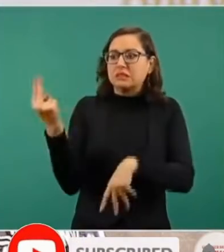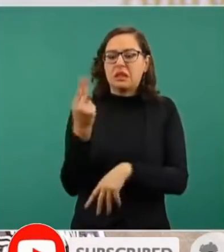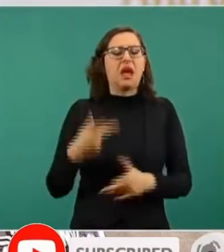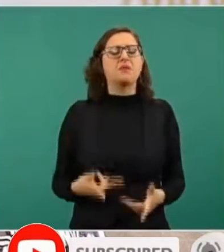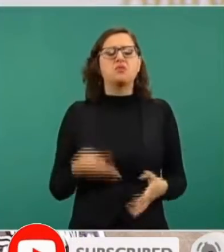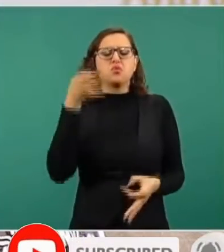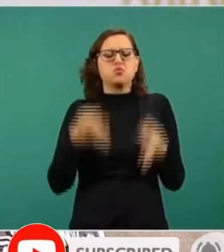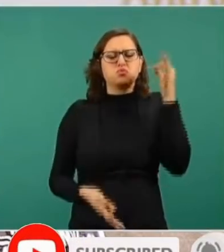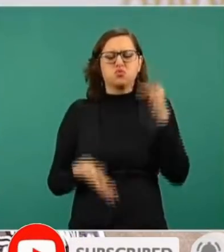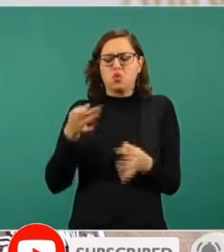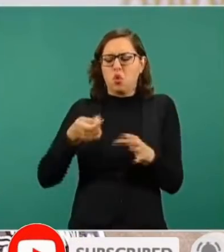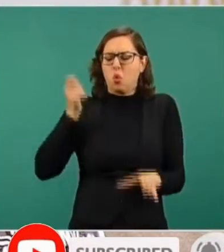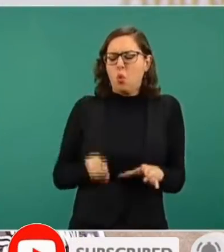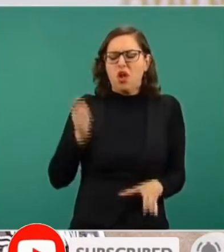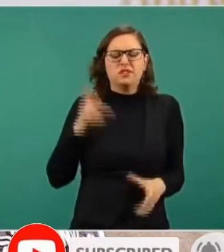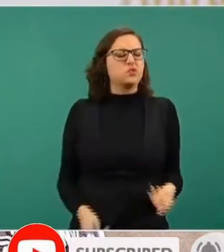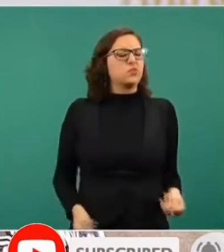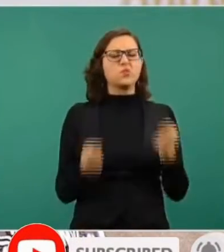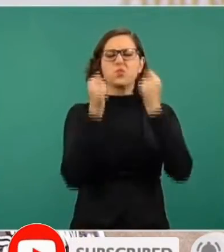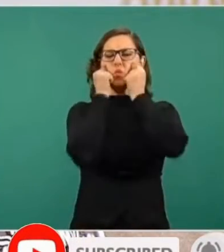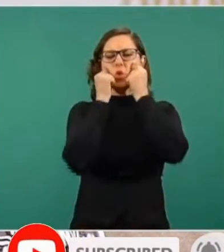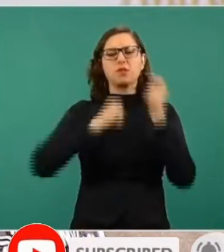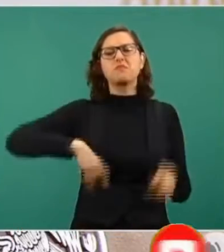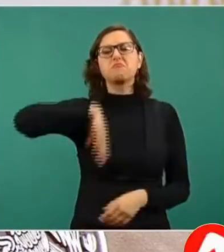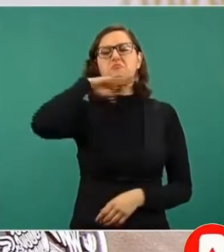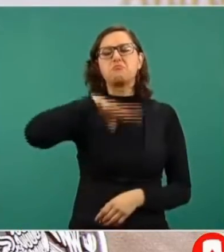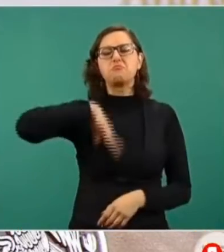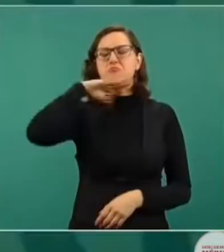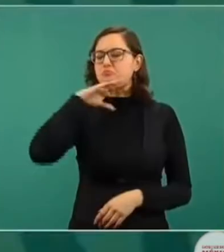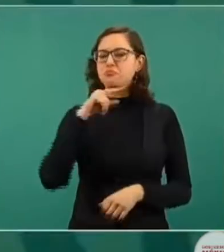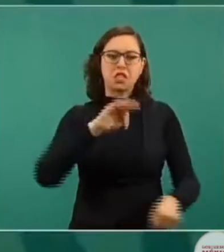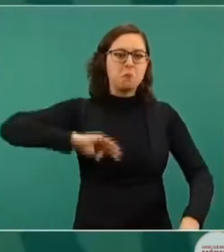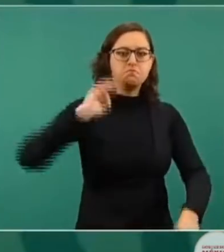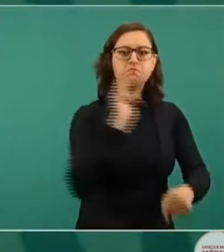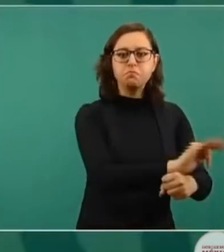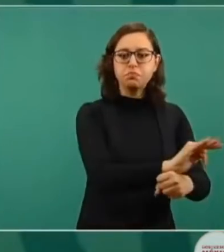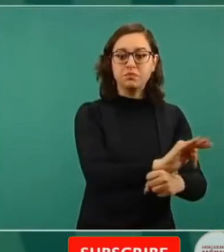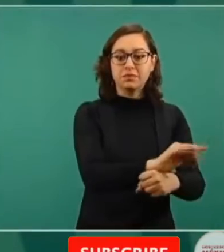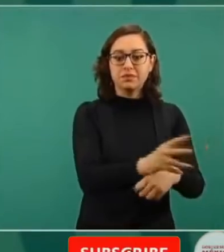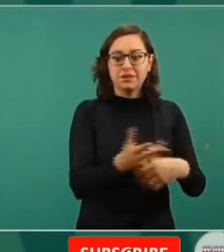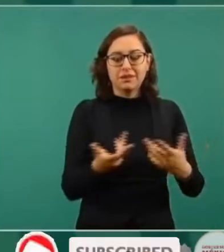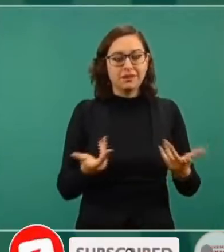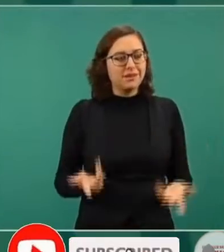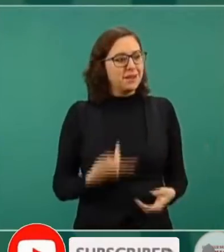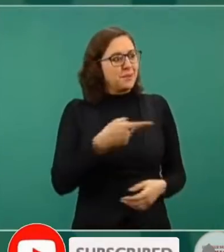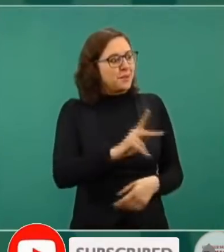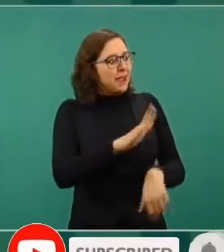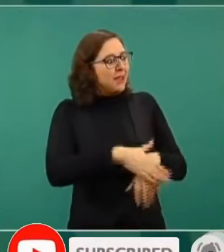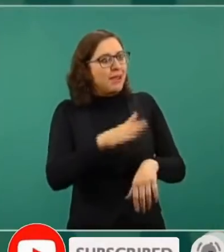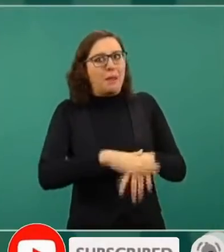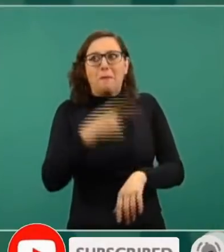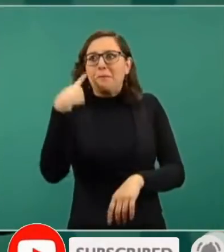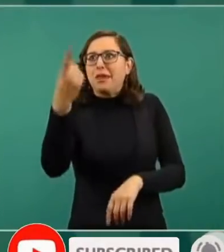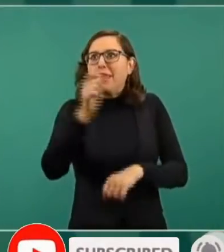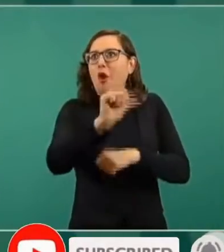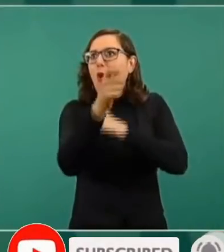acuerdo para garantizar la estabilidad de la red, un principio esencial a nivel mundial, y que además está conferido al